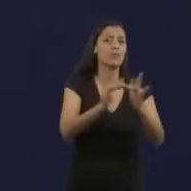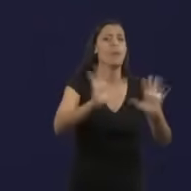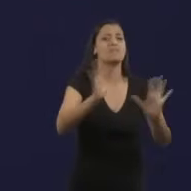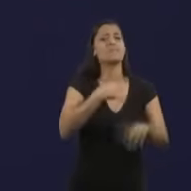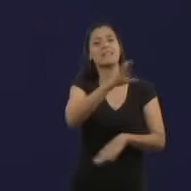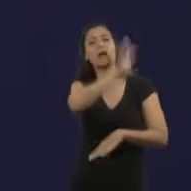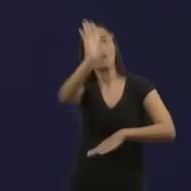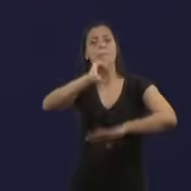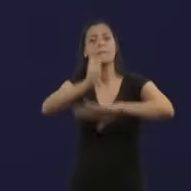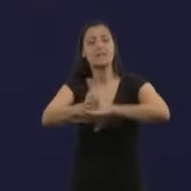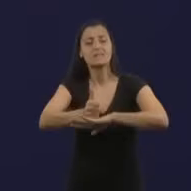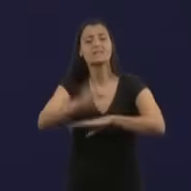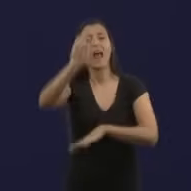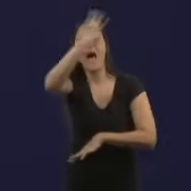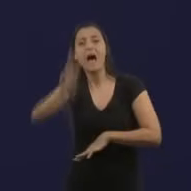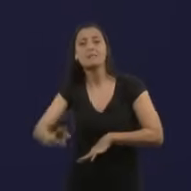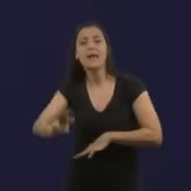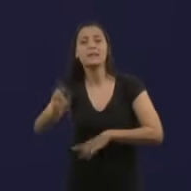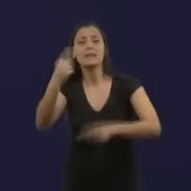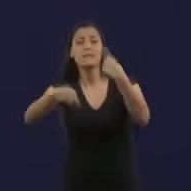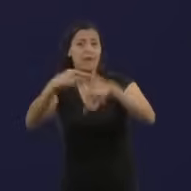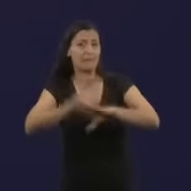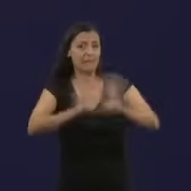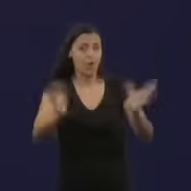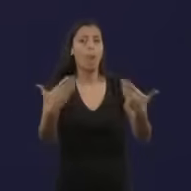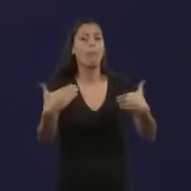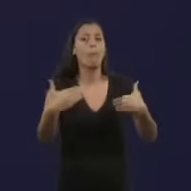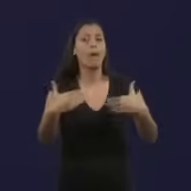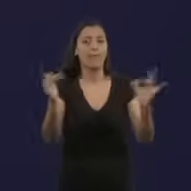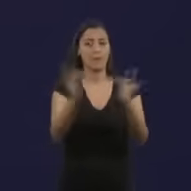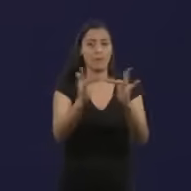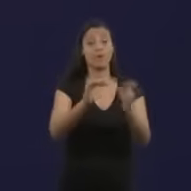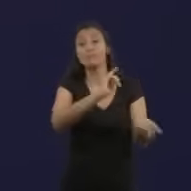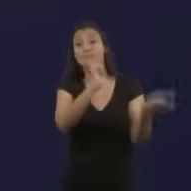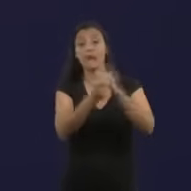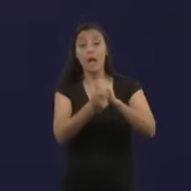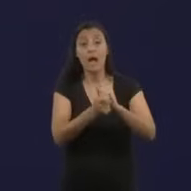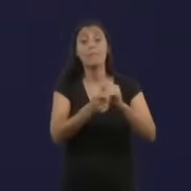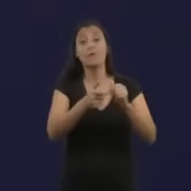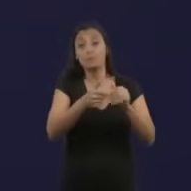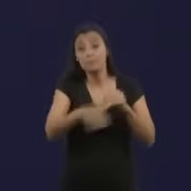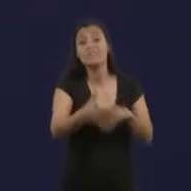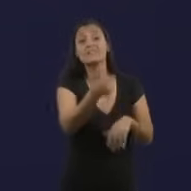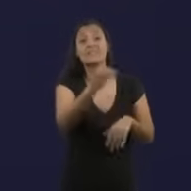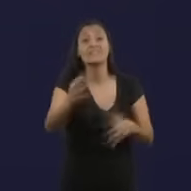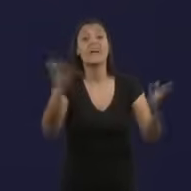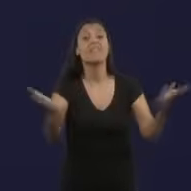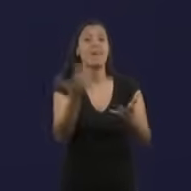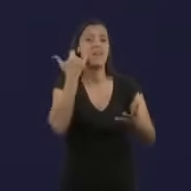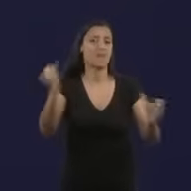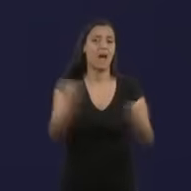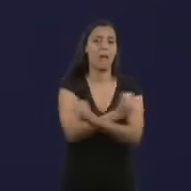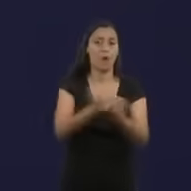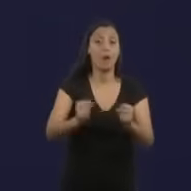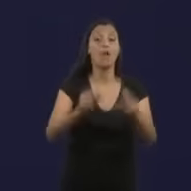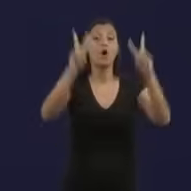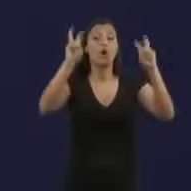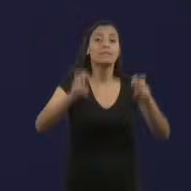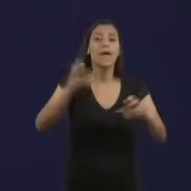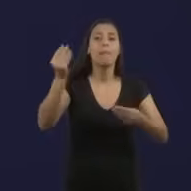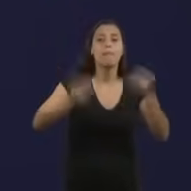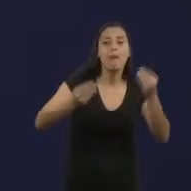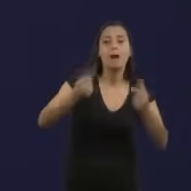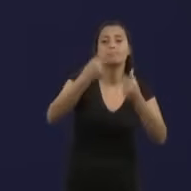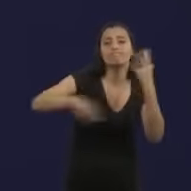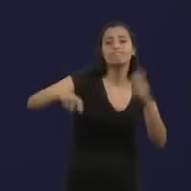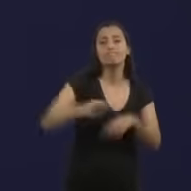personalmente a las oficinas de ansés Eh bueno el cambio se va a hacer efectivo a partir de los 60 días los temas administrativos que